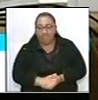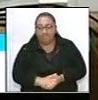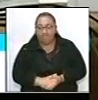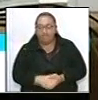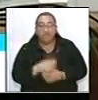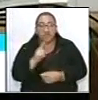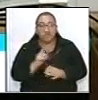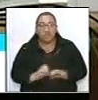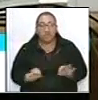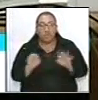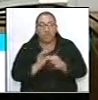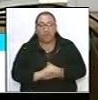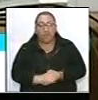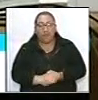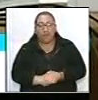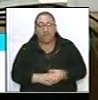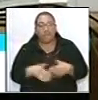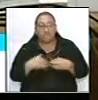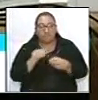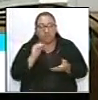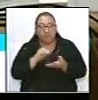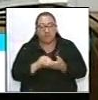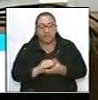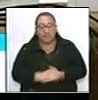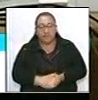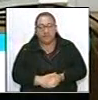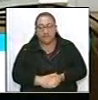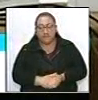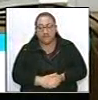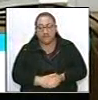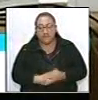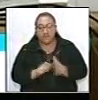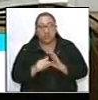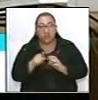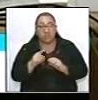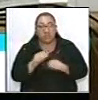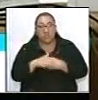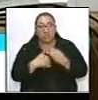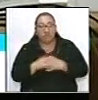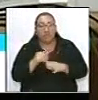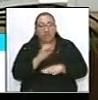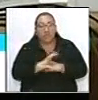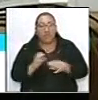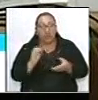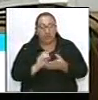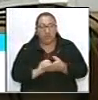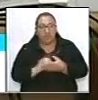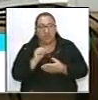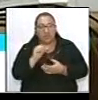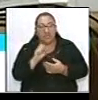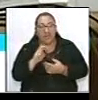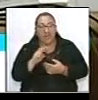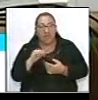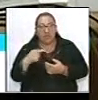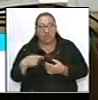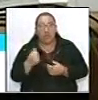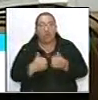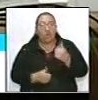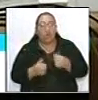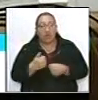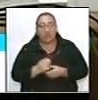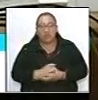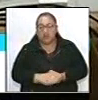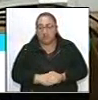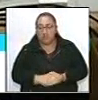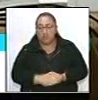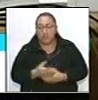algo importante que se debe definir. Luego de eso, la línea de carrera que deben tener los serenazgos. ¿Cuál es la línea de carrera